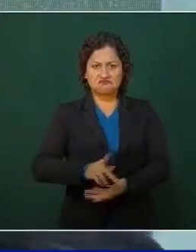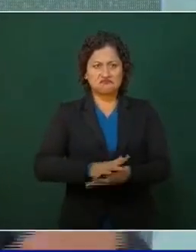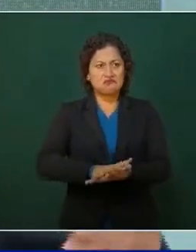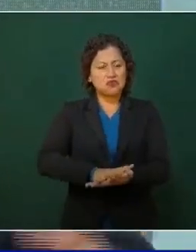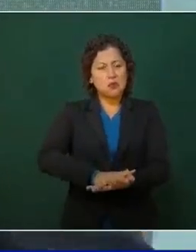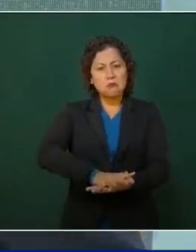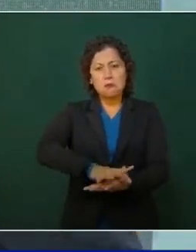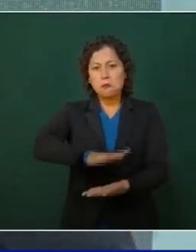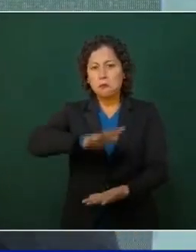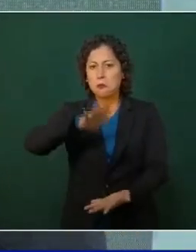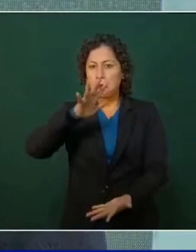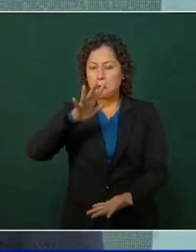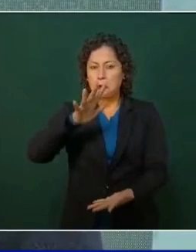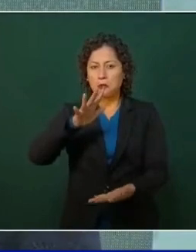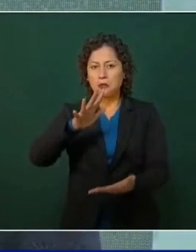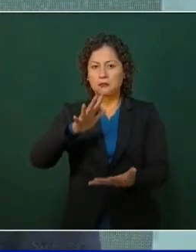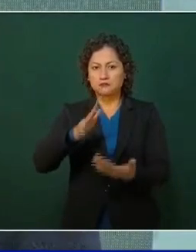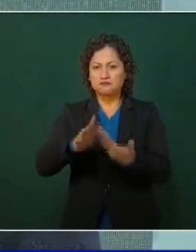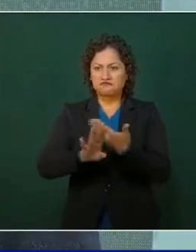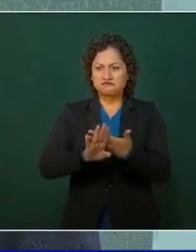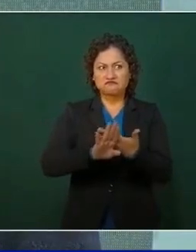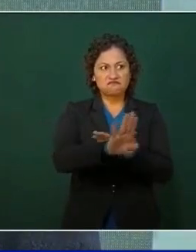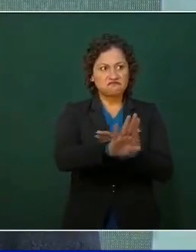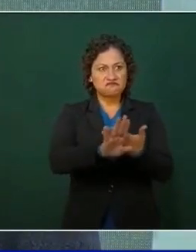en la marginación,